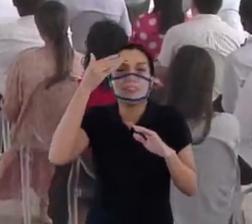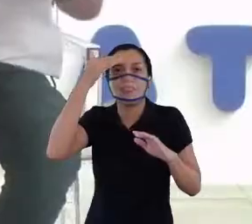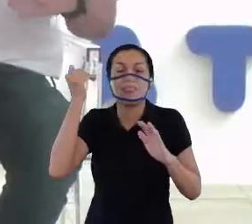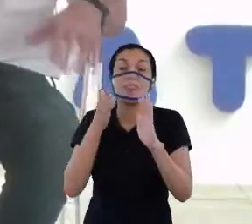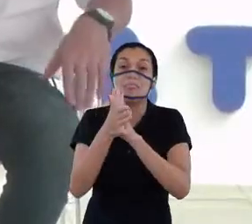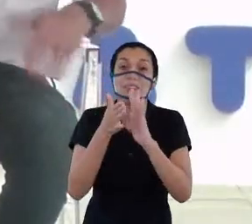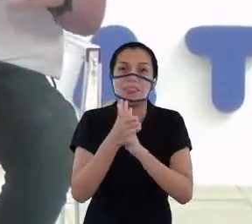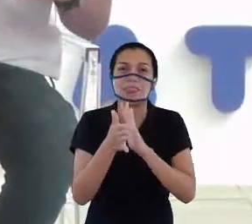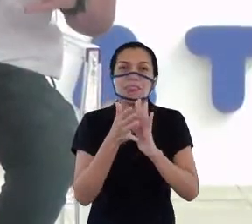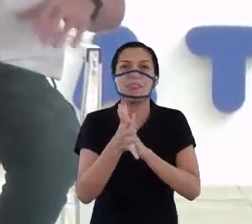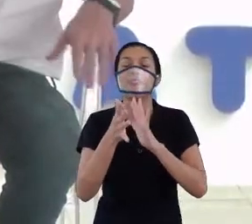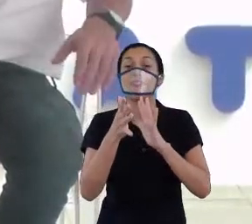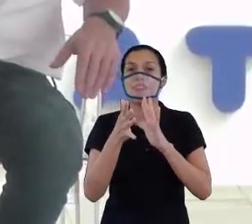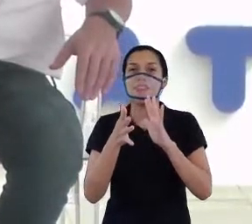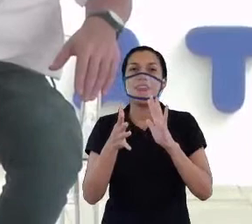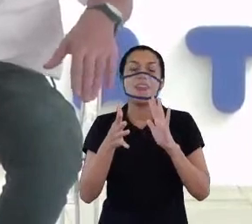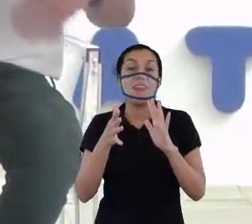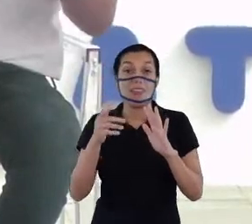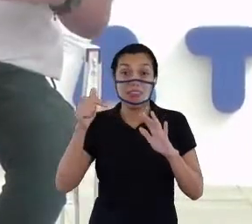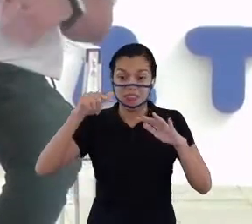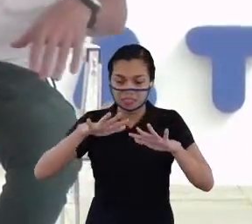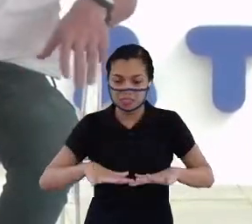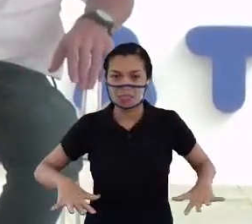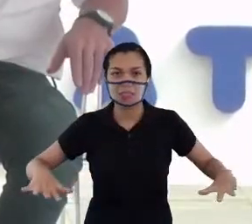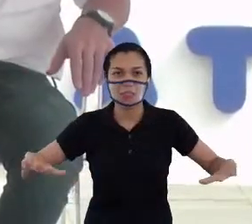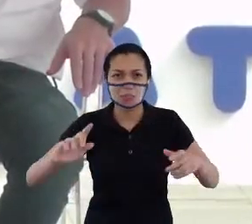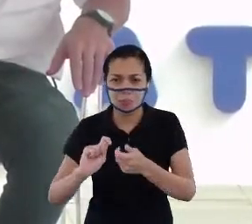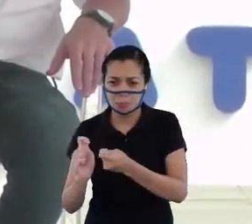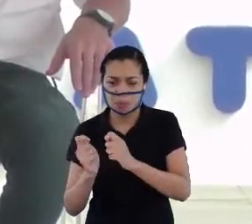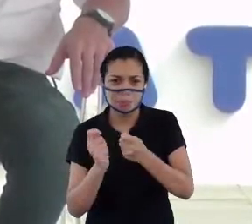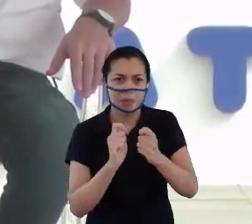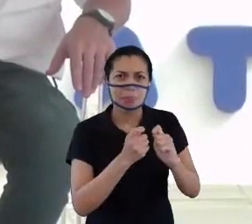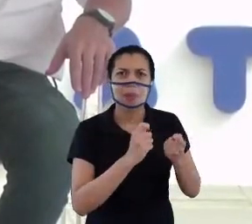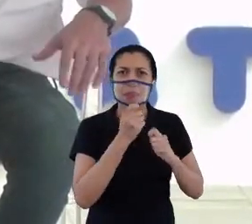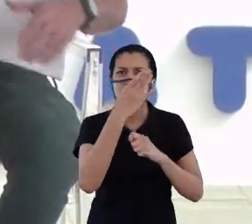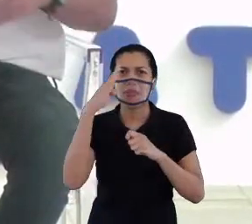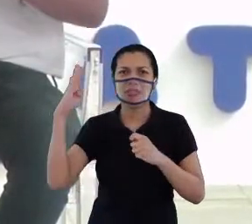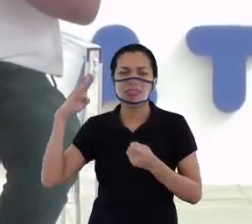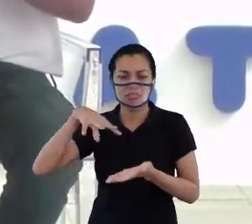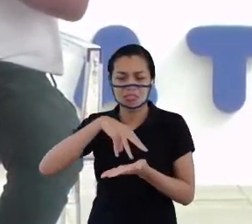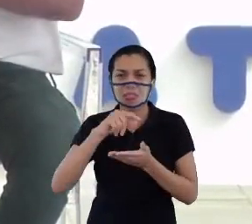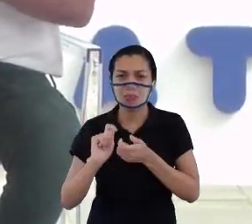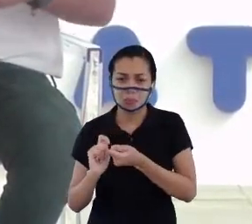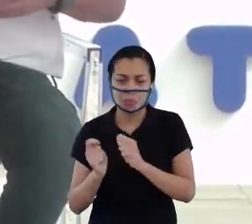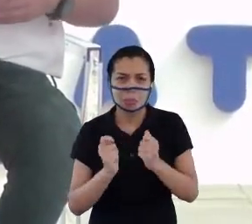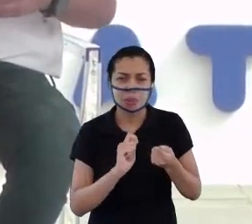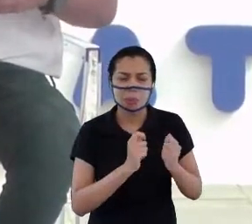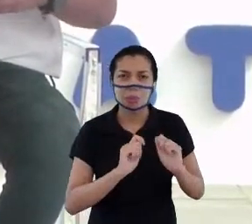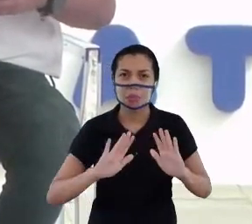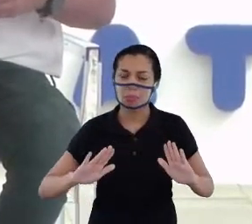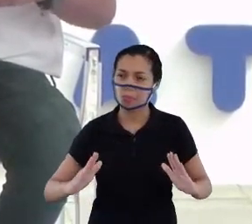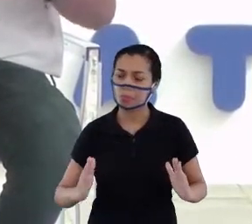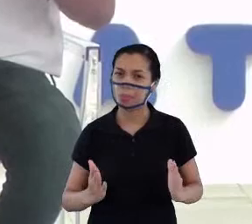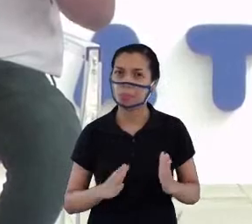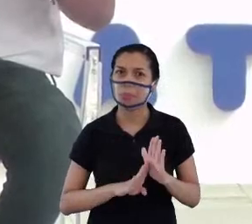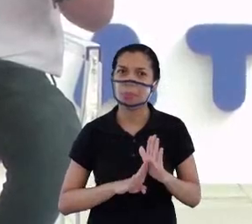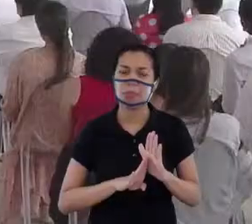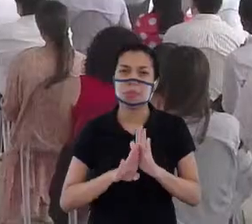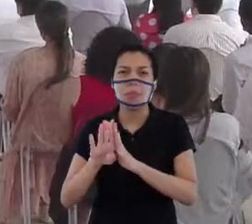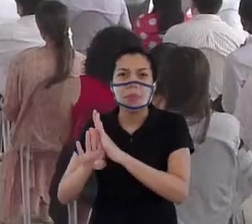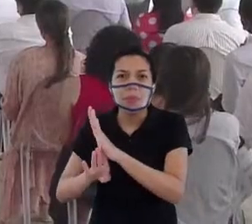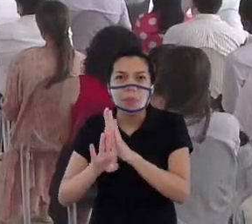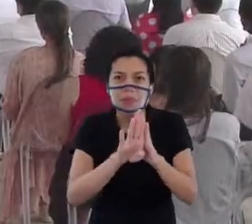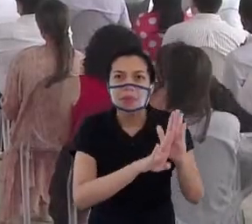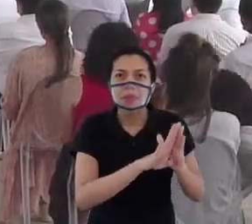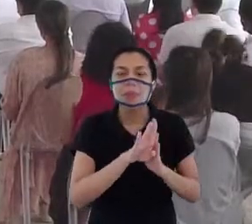que vive grandes cambios y realizaciones durante los últimos 12 años, desde la gobernación y la alcaldía nosotros hemos hecho